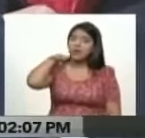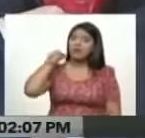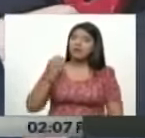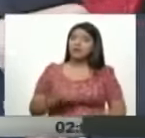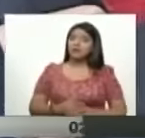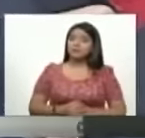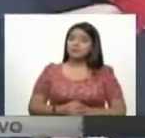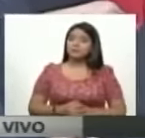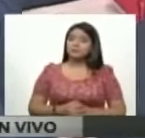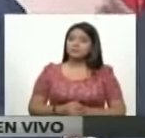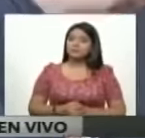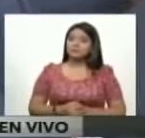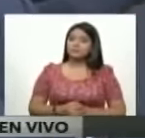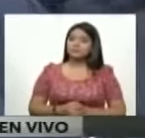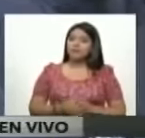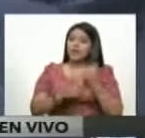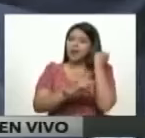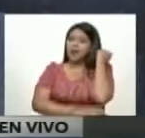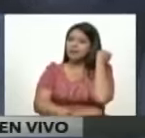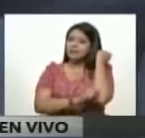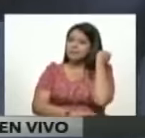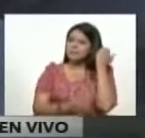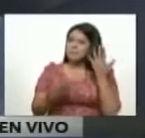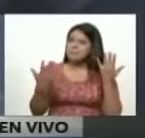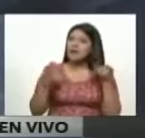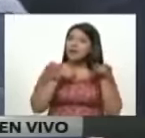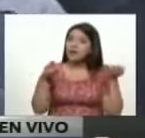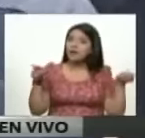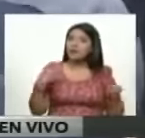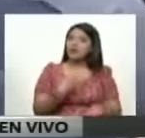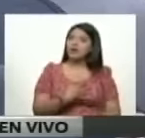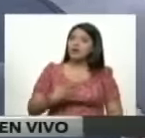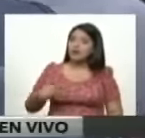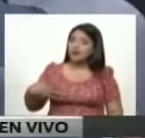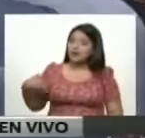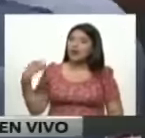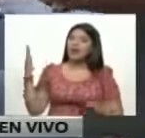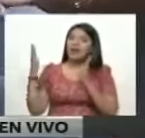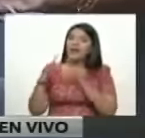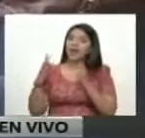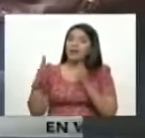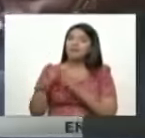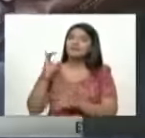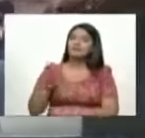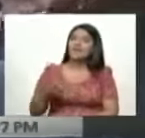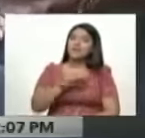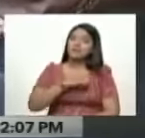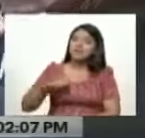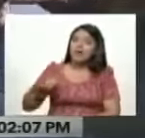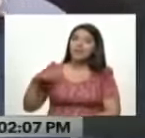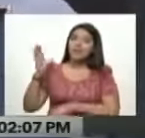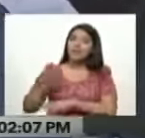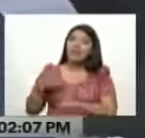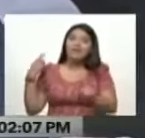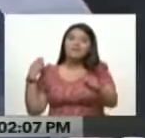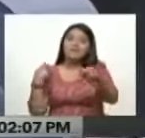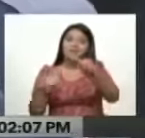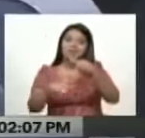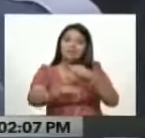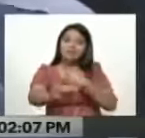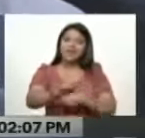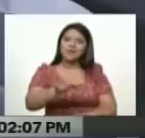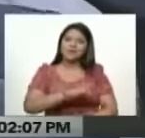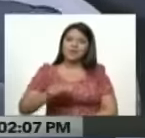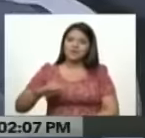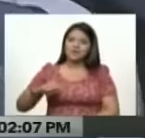déjame responder. La trampa está en que ellos quieren que la vivienda sea privatizada. ¿Para qué? Para ser llevada al mercado secundario, al mercado